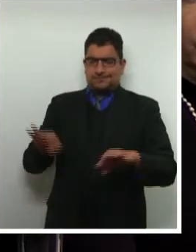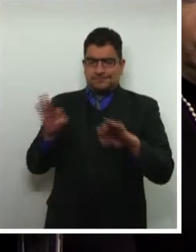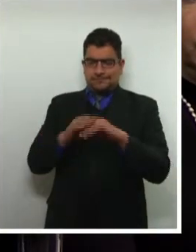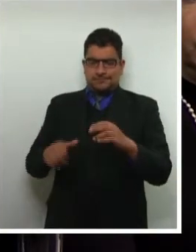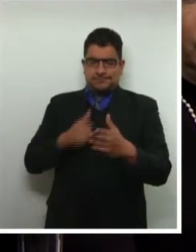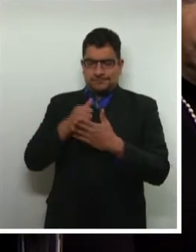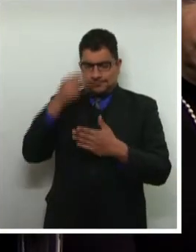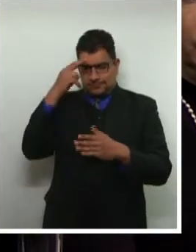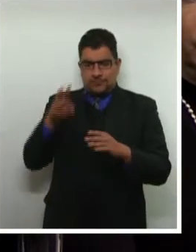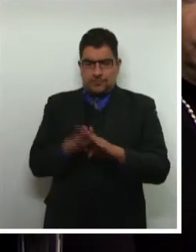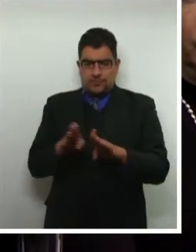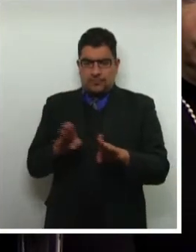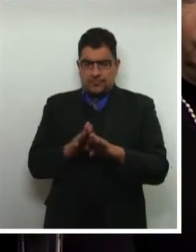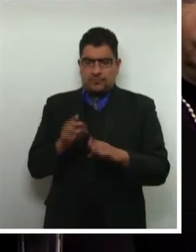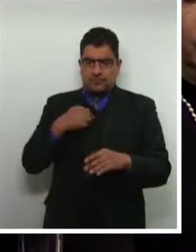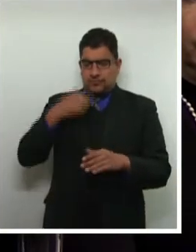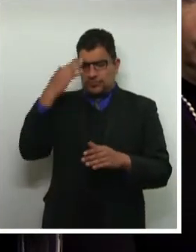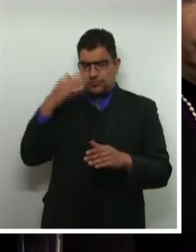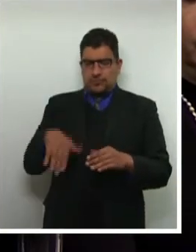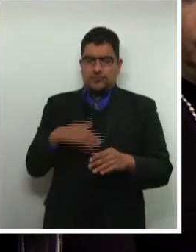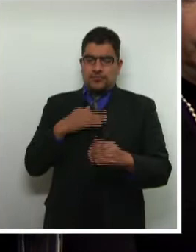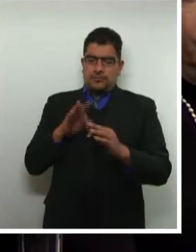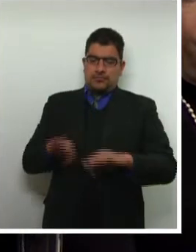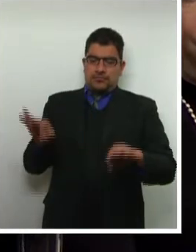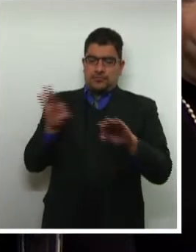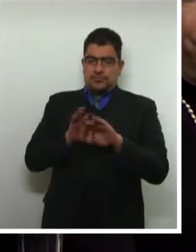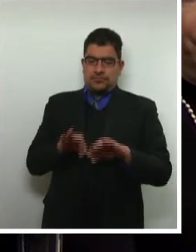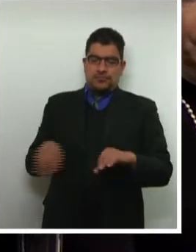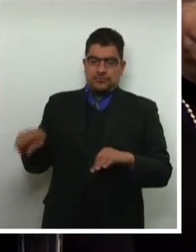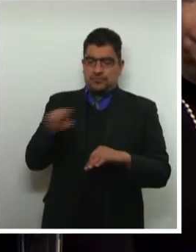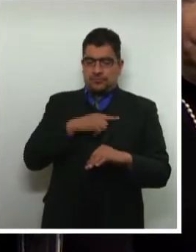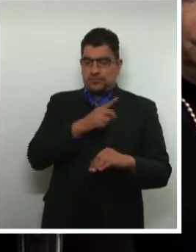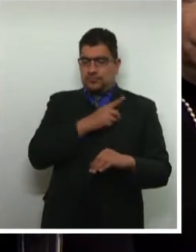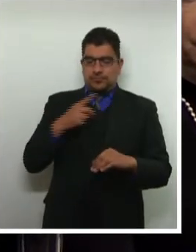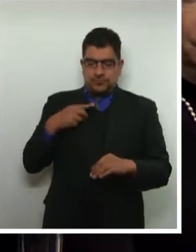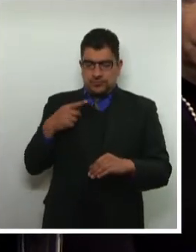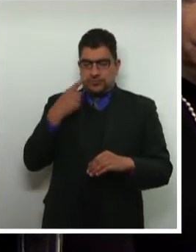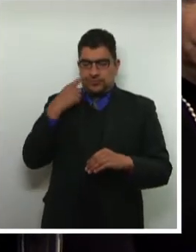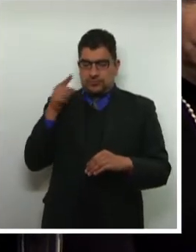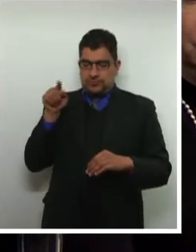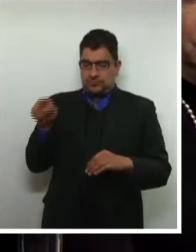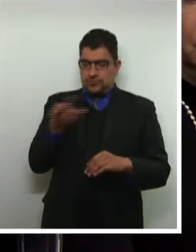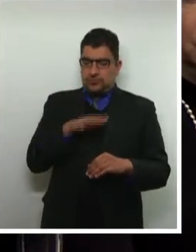ciudad. Entonces yo sí considero que es de vital importancia que se sostenga